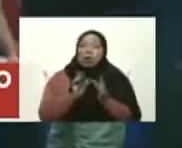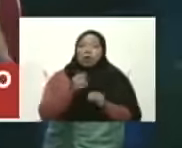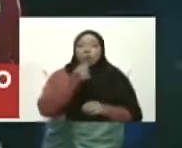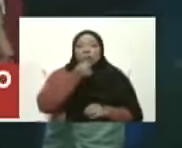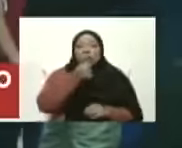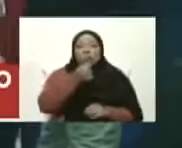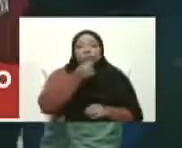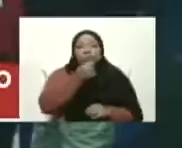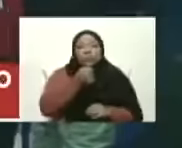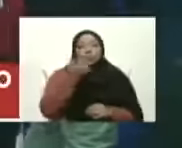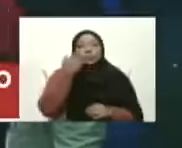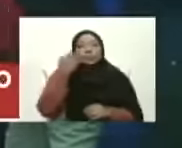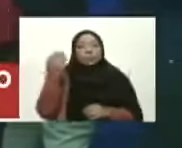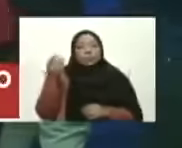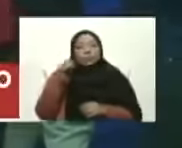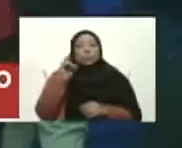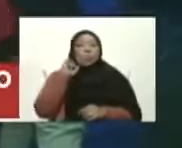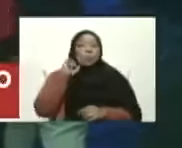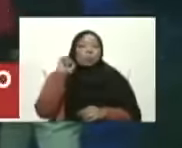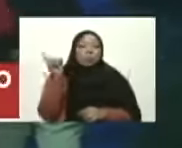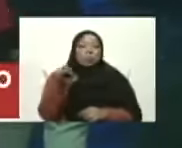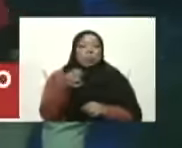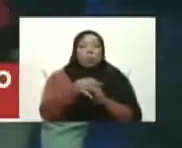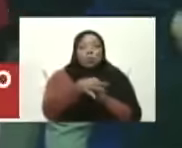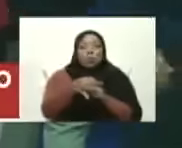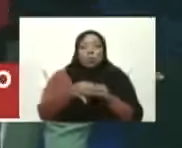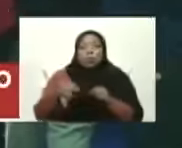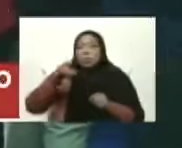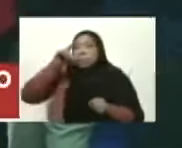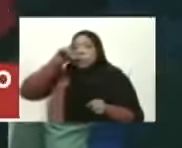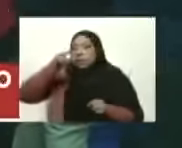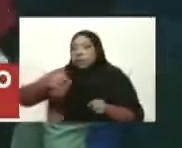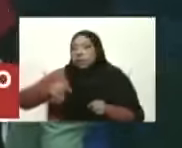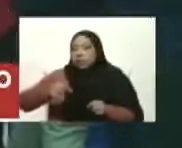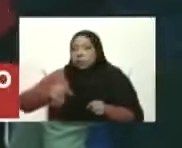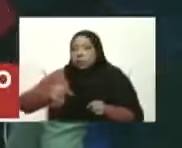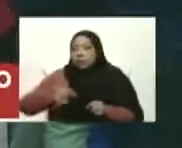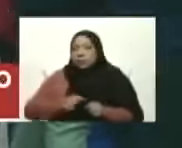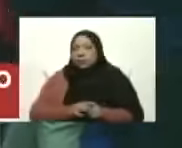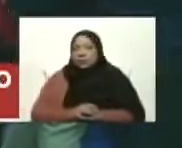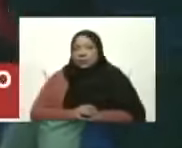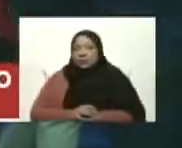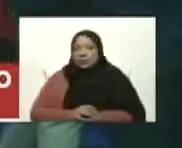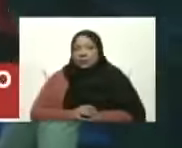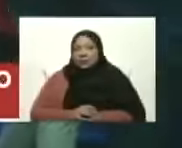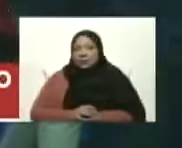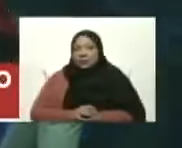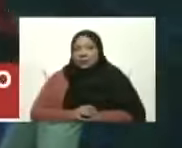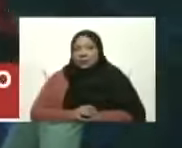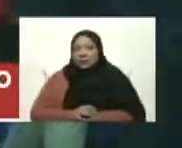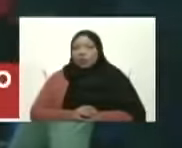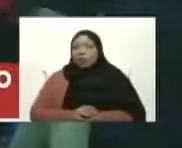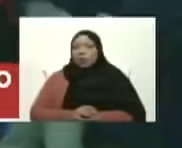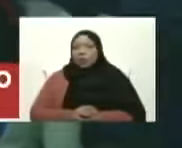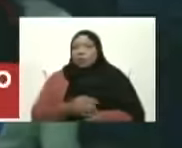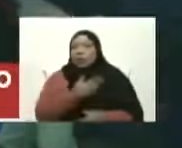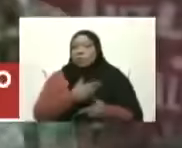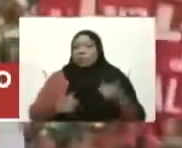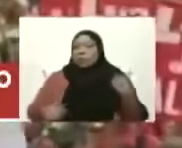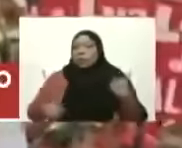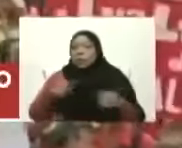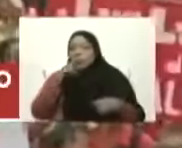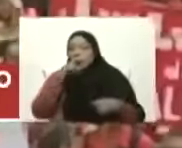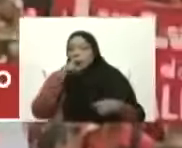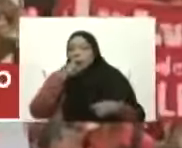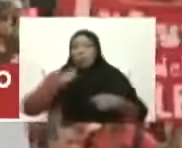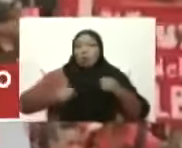con Mariana Mata desde el municipio Zamora en Guatire. Adelante, Mariana, contigo estamos. Al primer mandatario nacional,